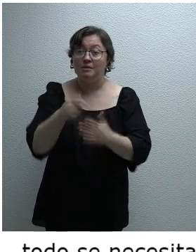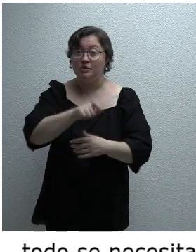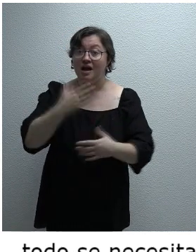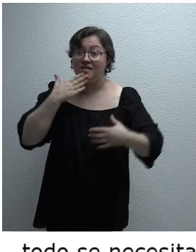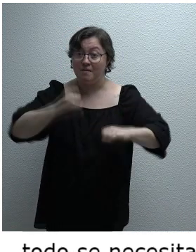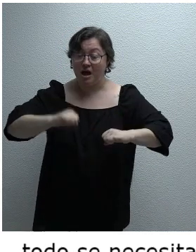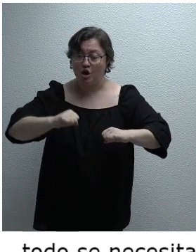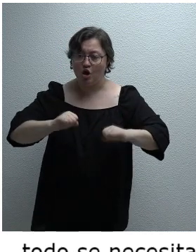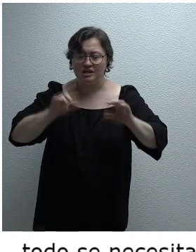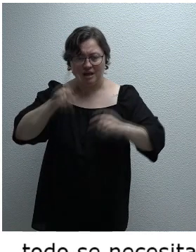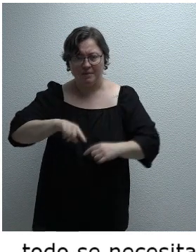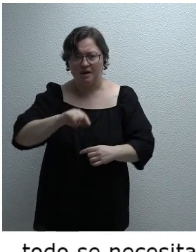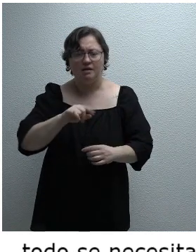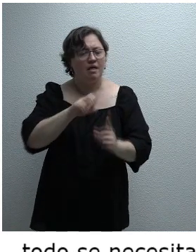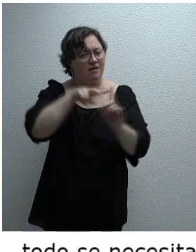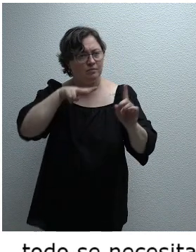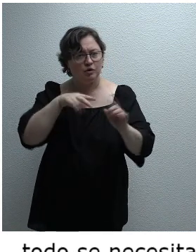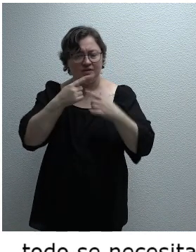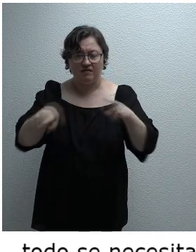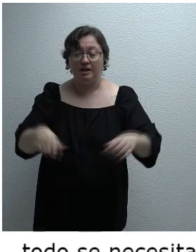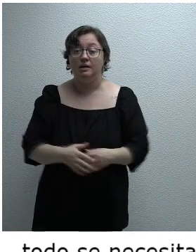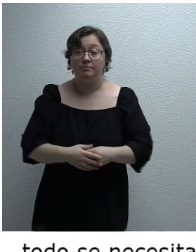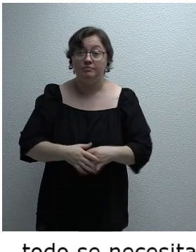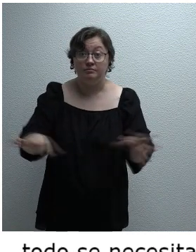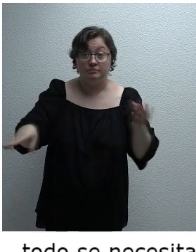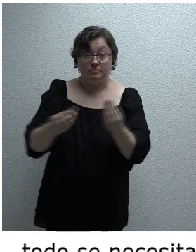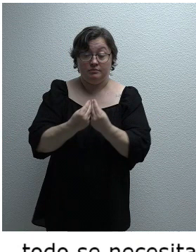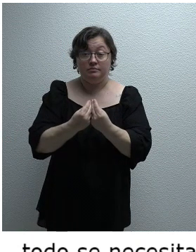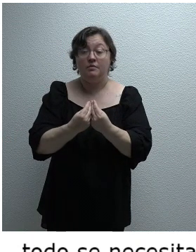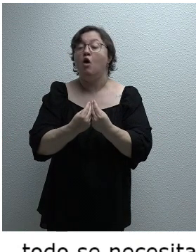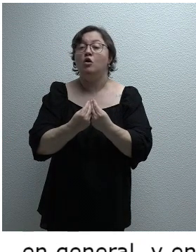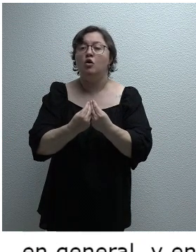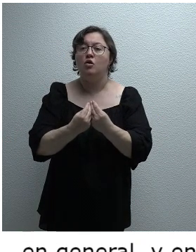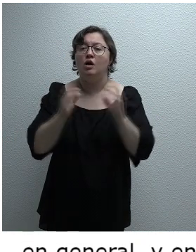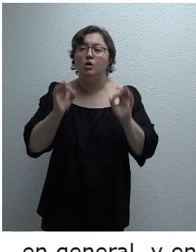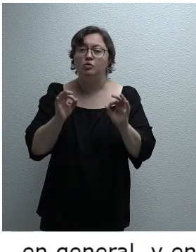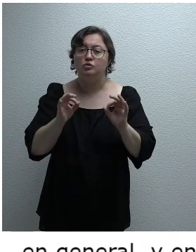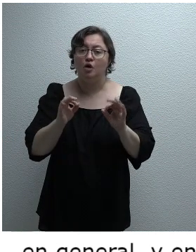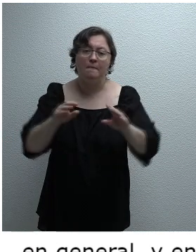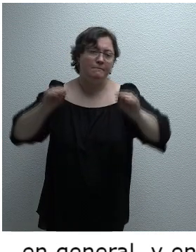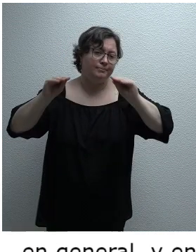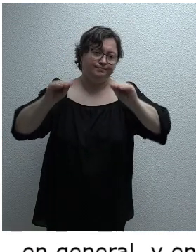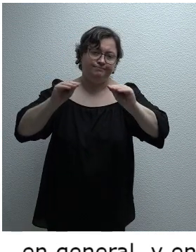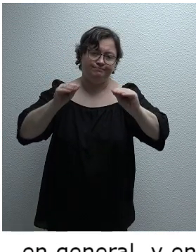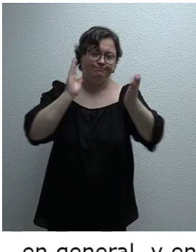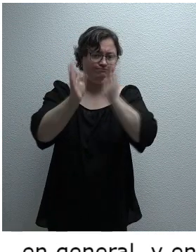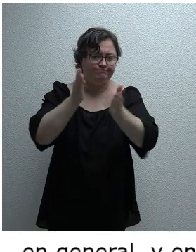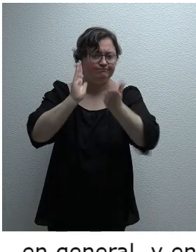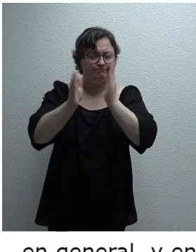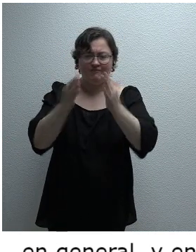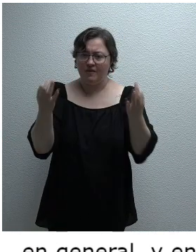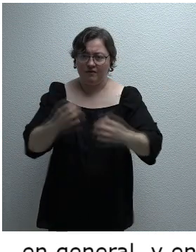mayores en particular. Esto ha de ir acompañado de una gran dosis de labor pedagógica. Como